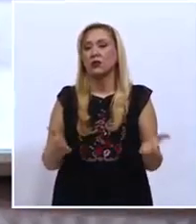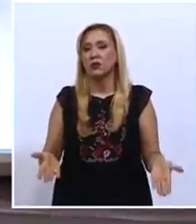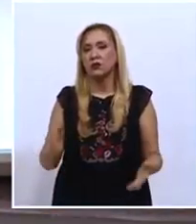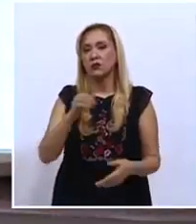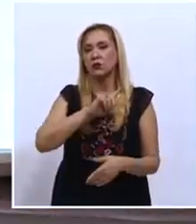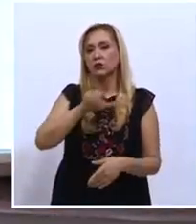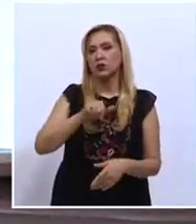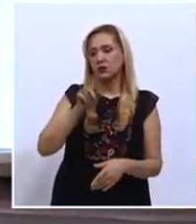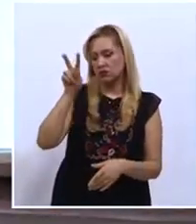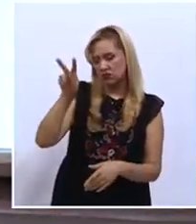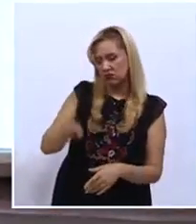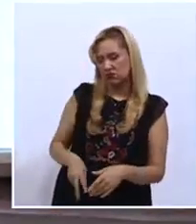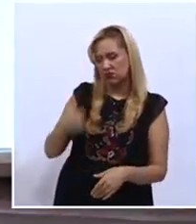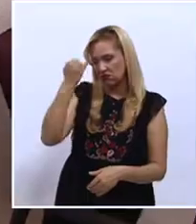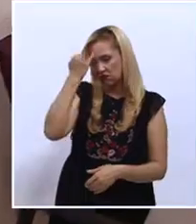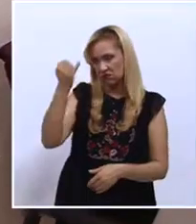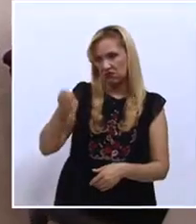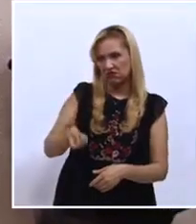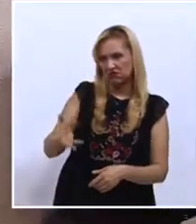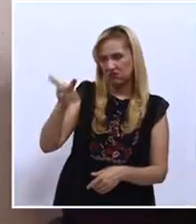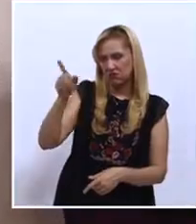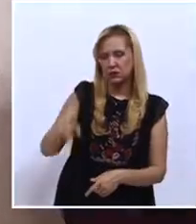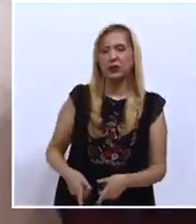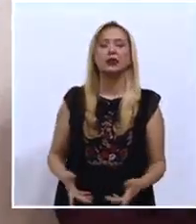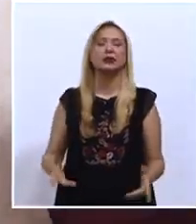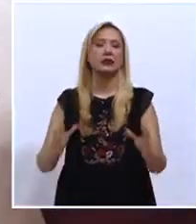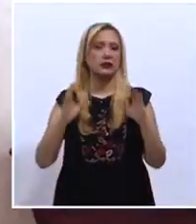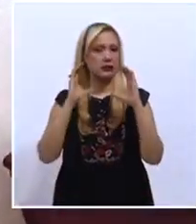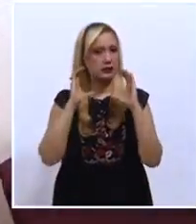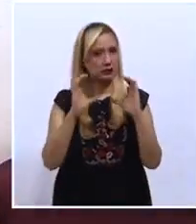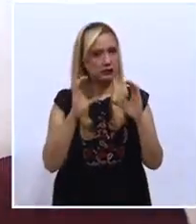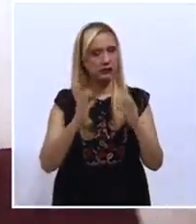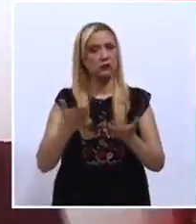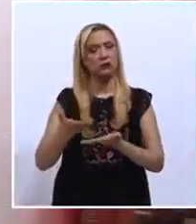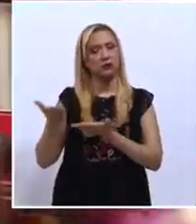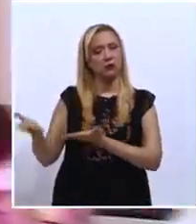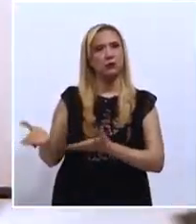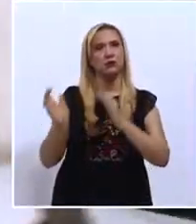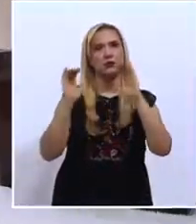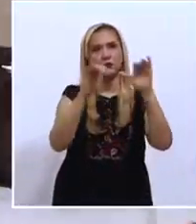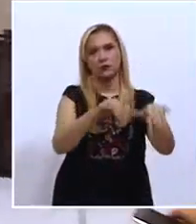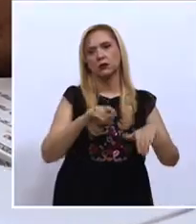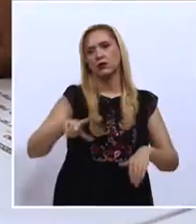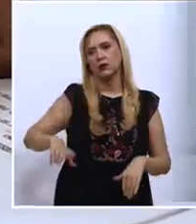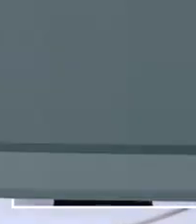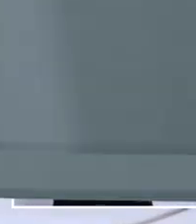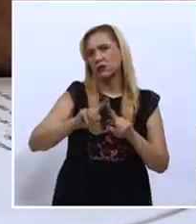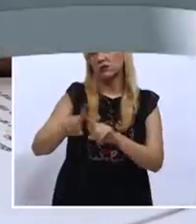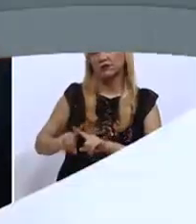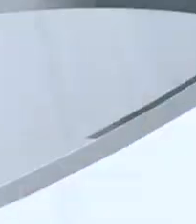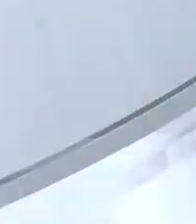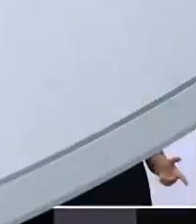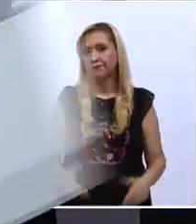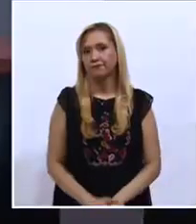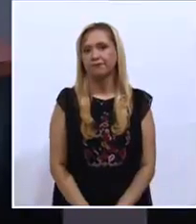prejuicios o valoraciones personales como criterio para el acceso a un cargo público.